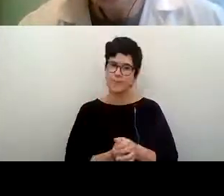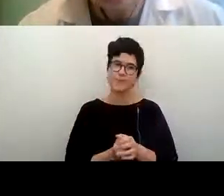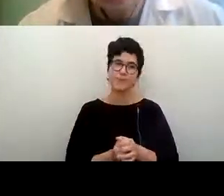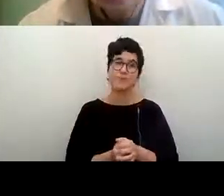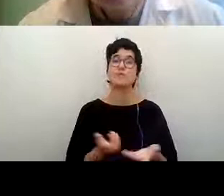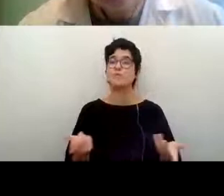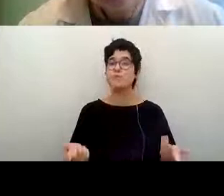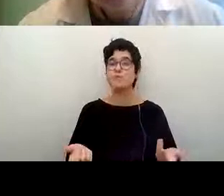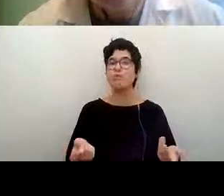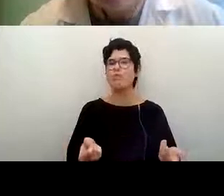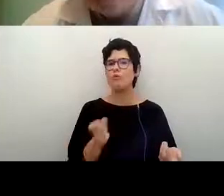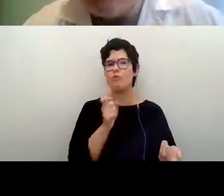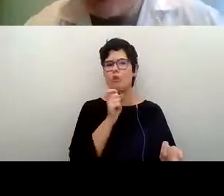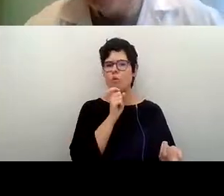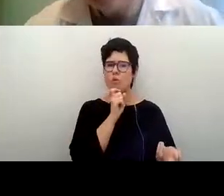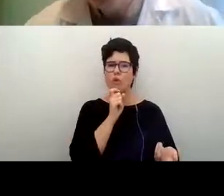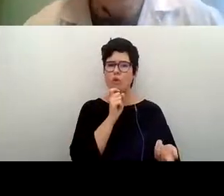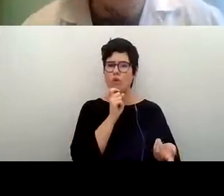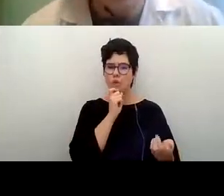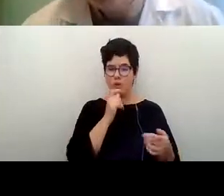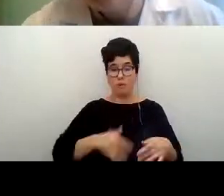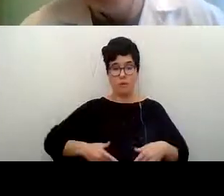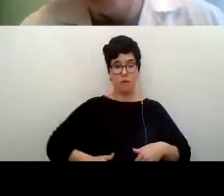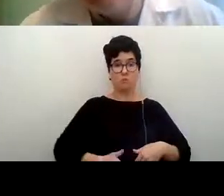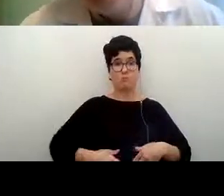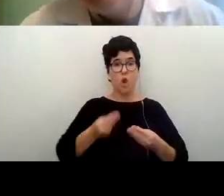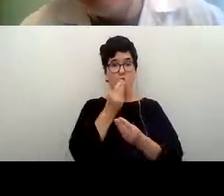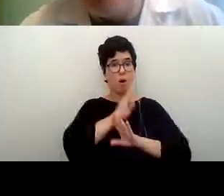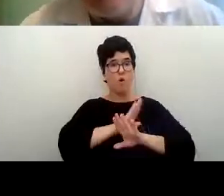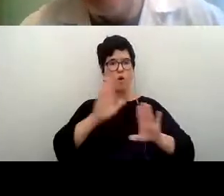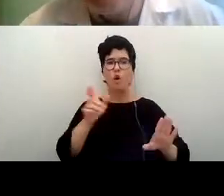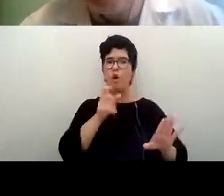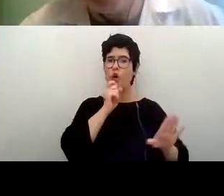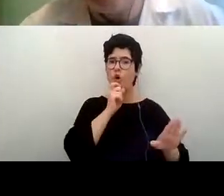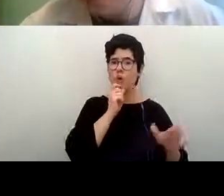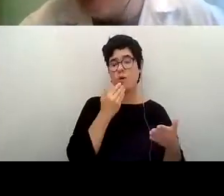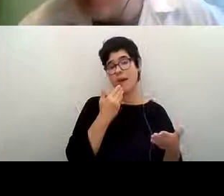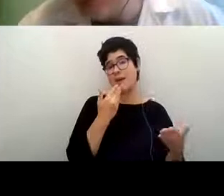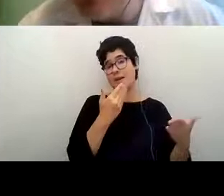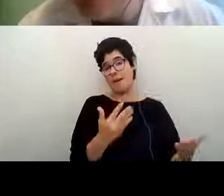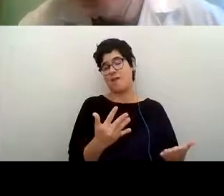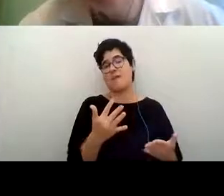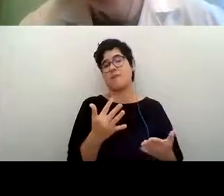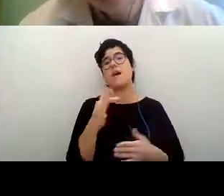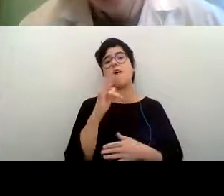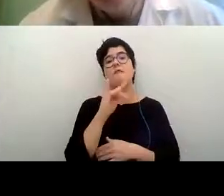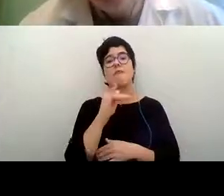tener la mejor microbiota posible? Pues con una fibra adecuada, con el Fiberboost, por